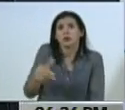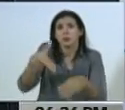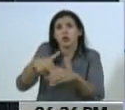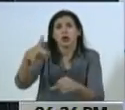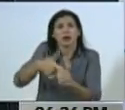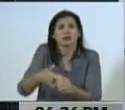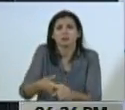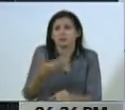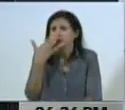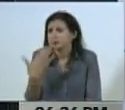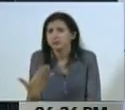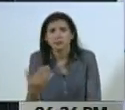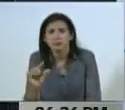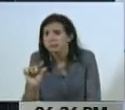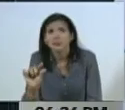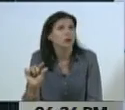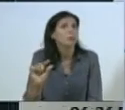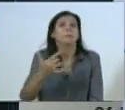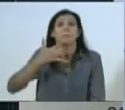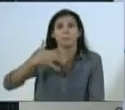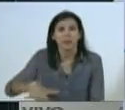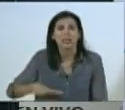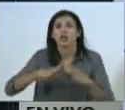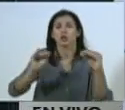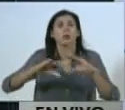gas son pérdida para